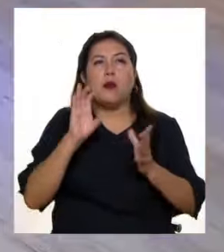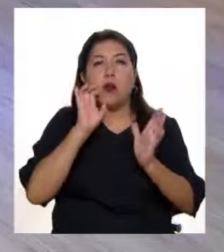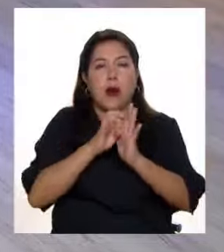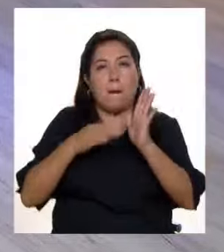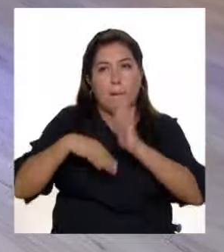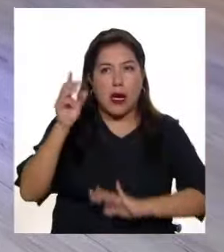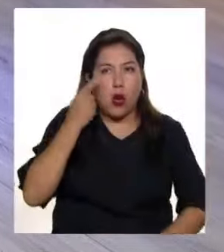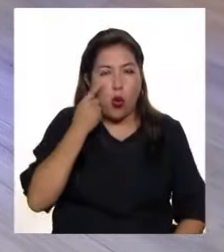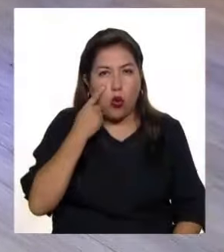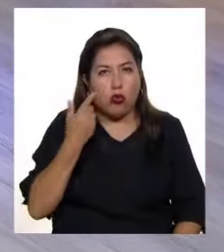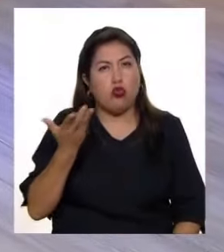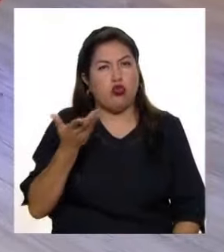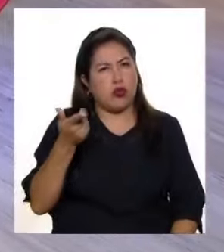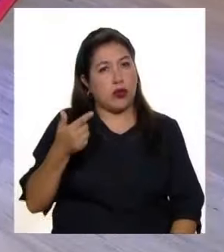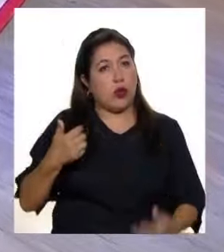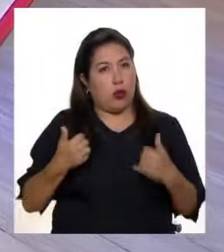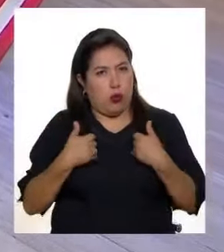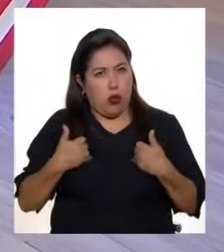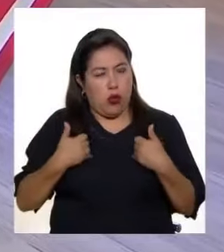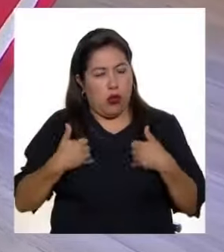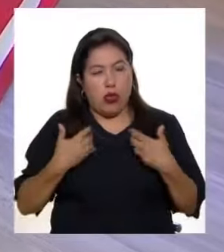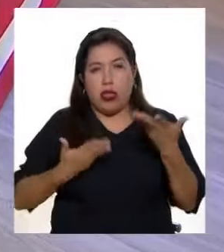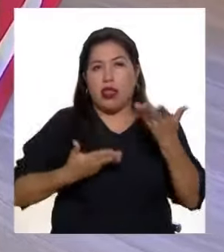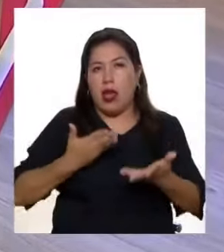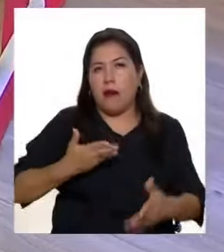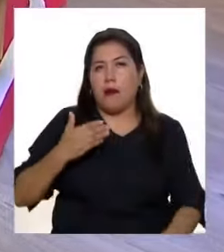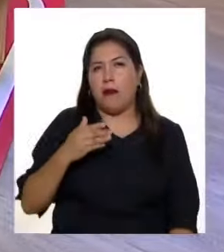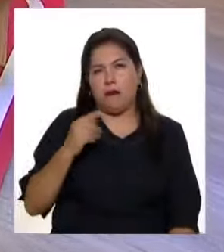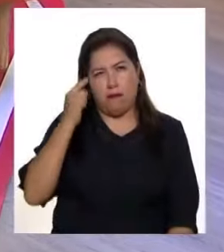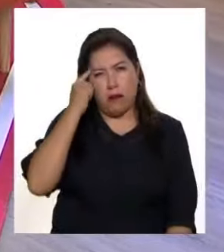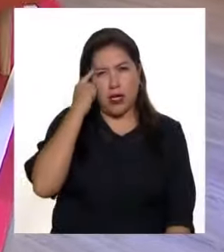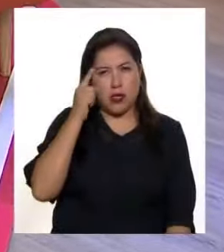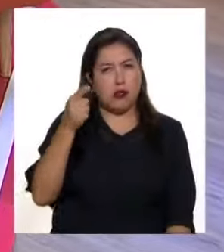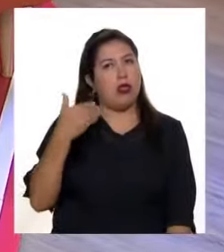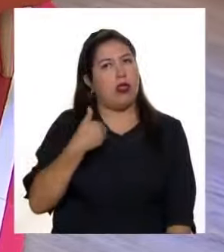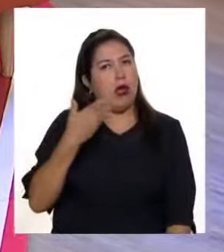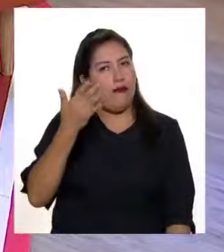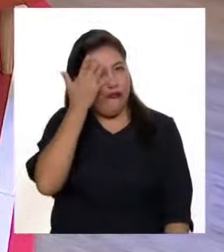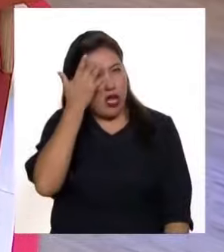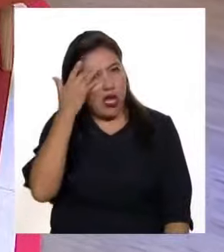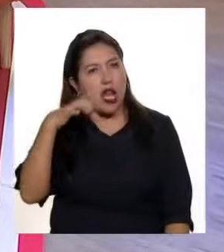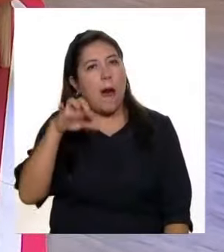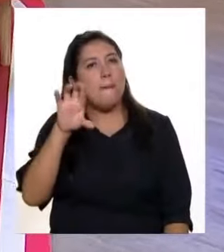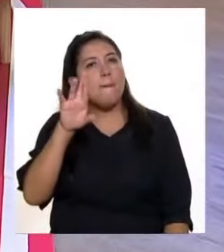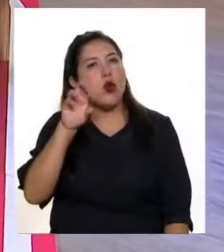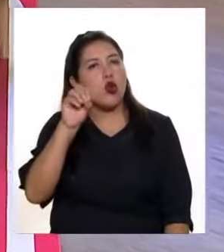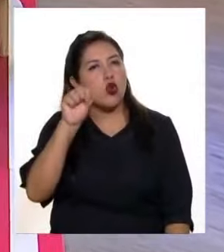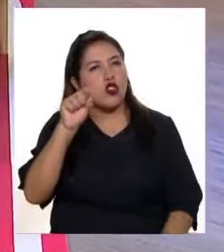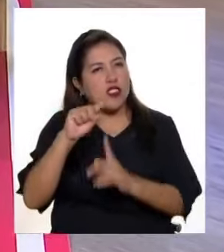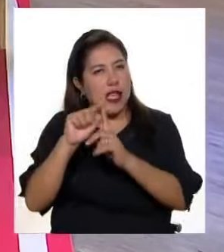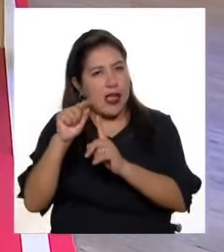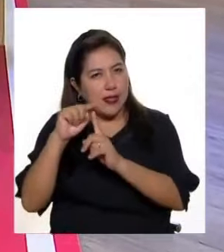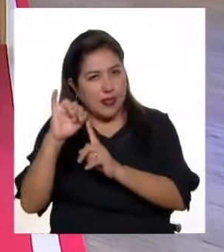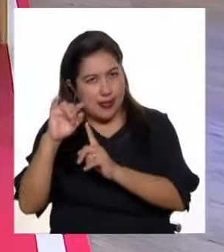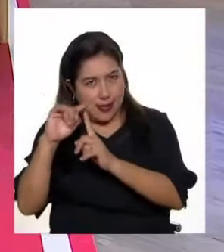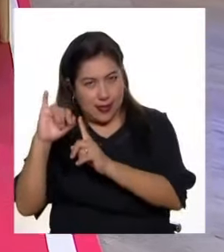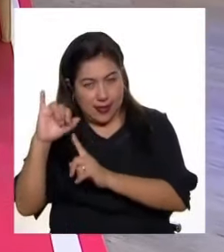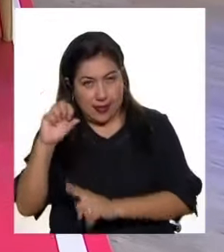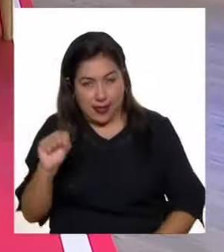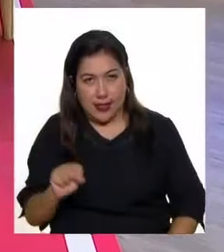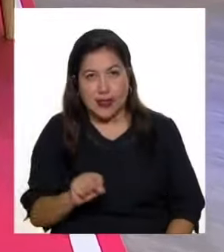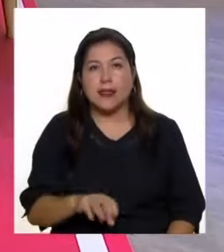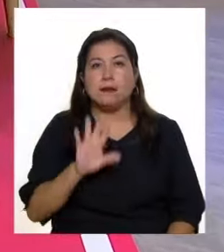jóvenes, pueden hacer pensar a una persona que tiene una prostatitis? Claro, los síntomas más relacionados